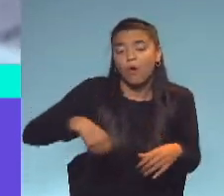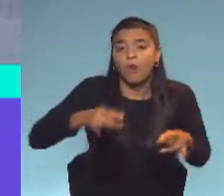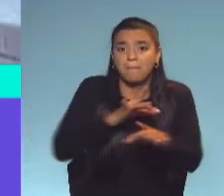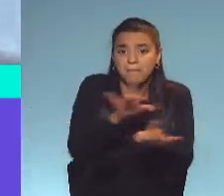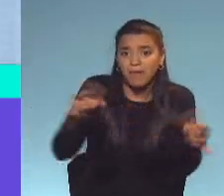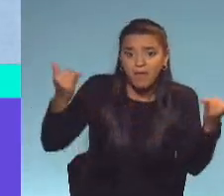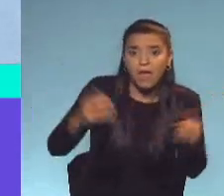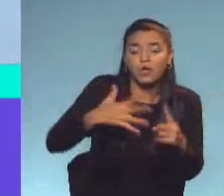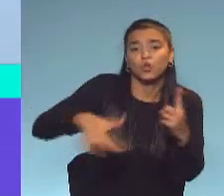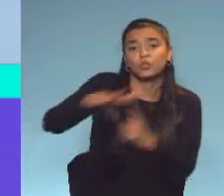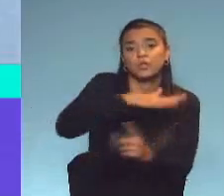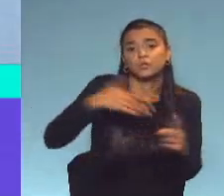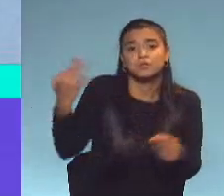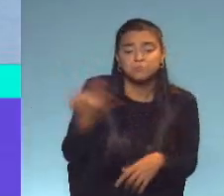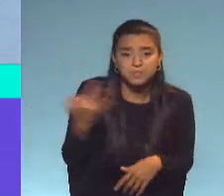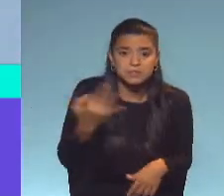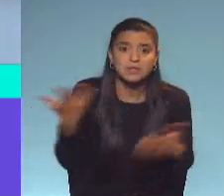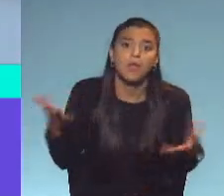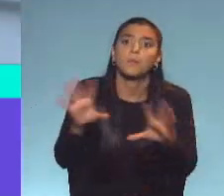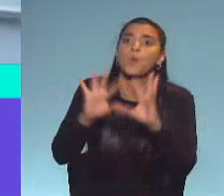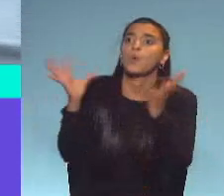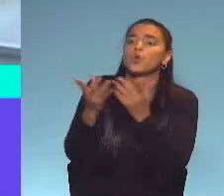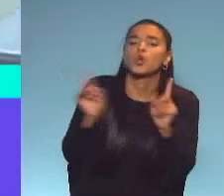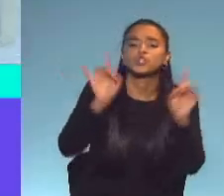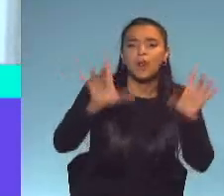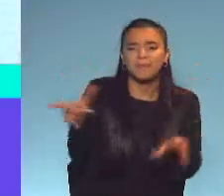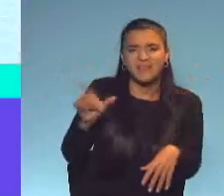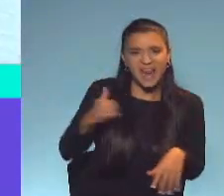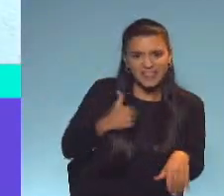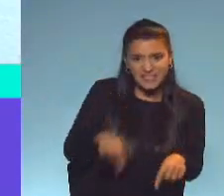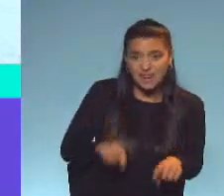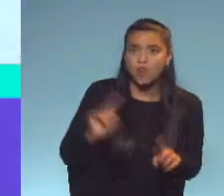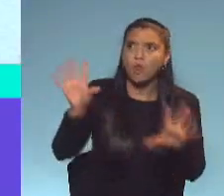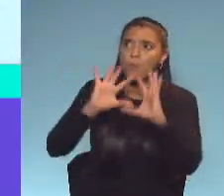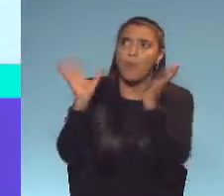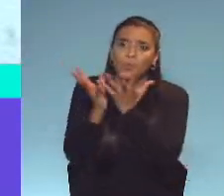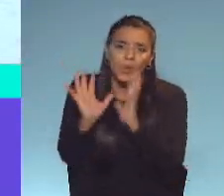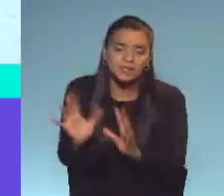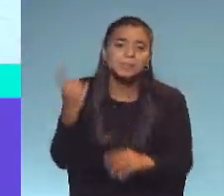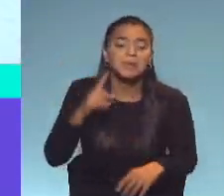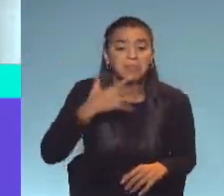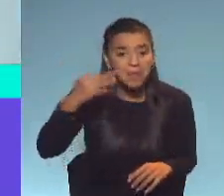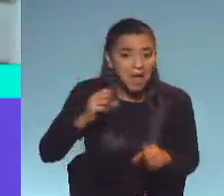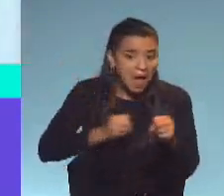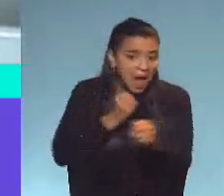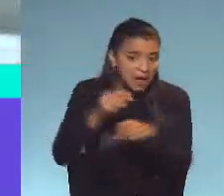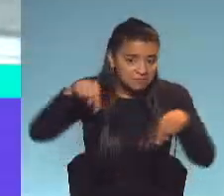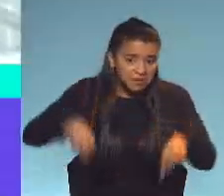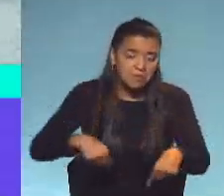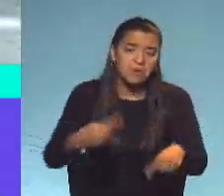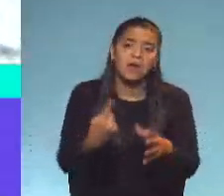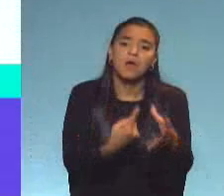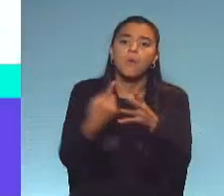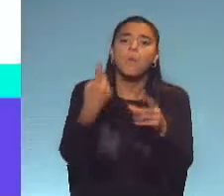un contexto especial que lo atraviesa el mundo, no solamente nosotros, pero realmente hasta ahora, al momento, hemos aislado una